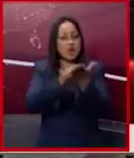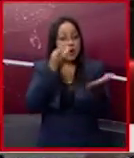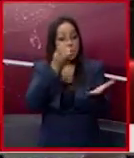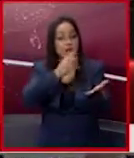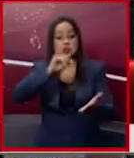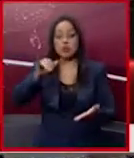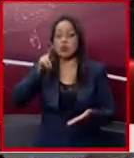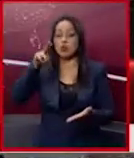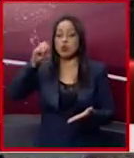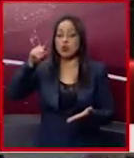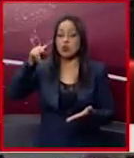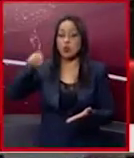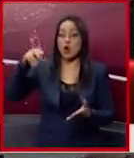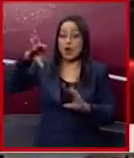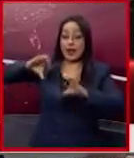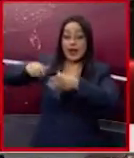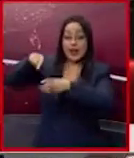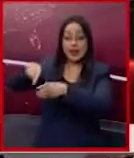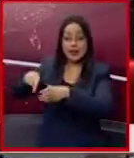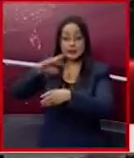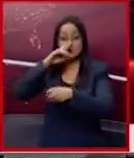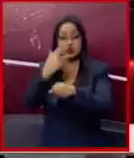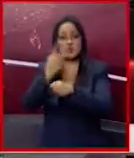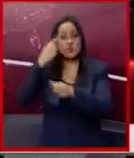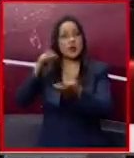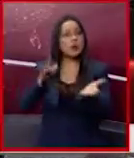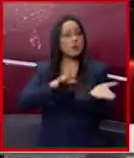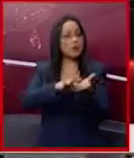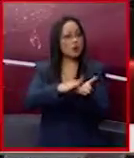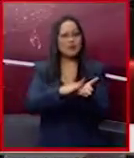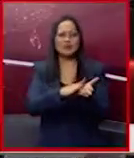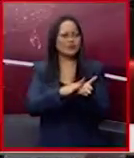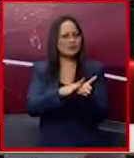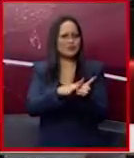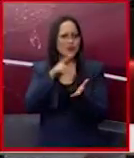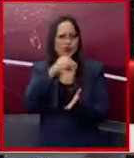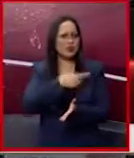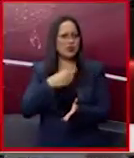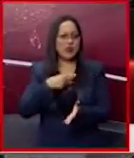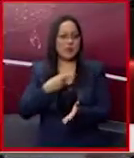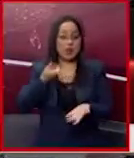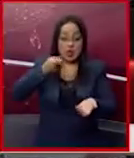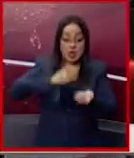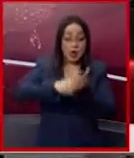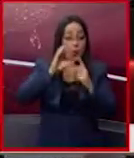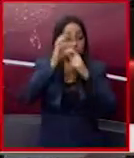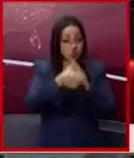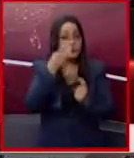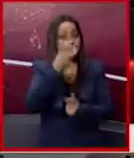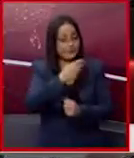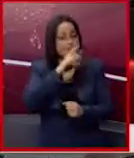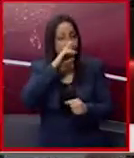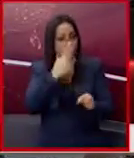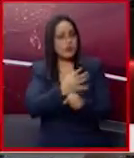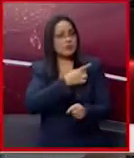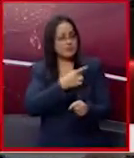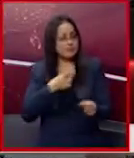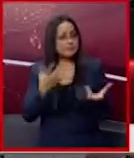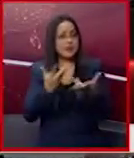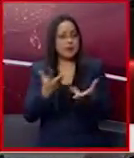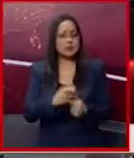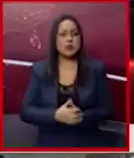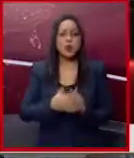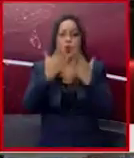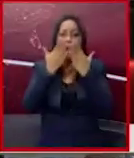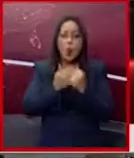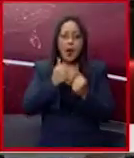JUCOPO actúe como un órgano de apoyo legislativo, como sí lo son las comisiones legislativas. No